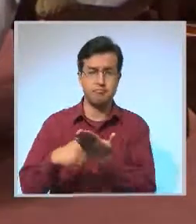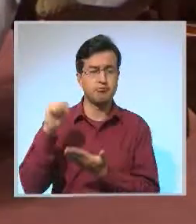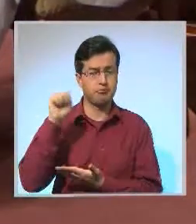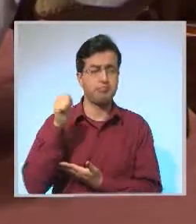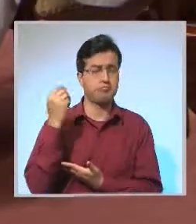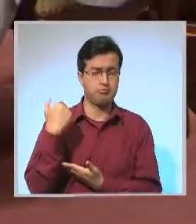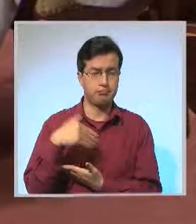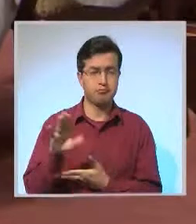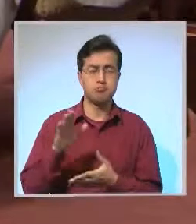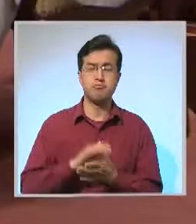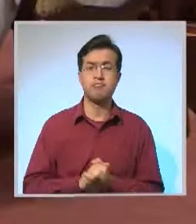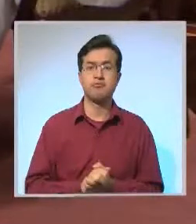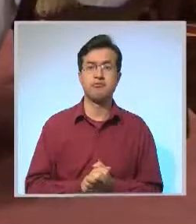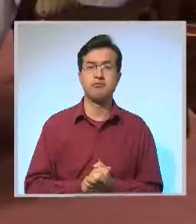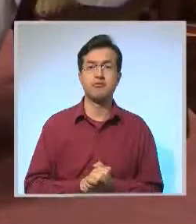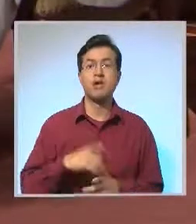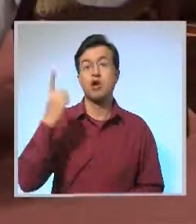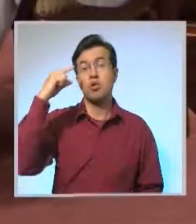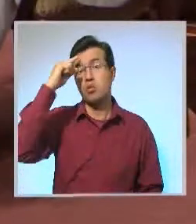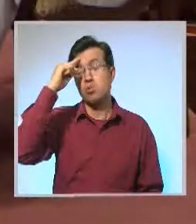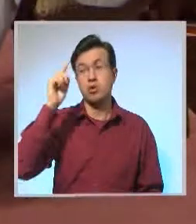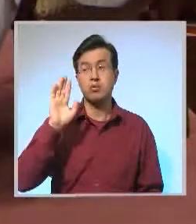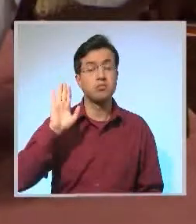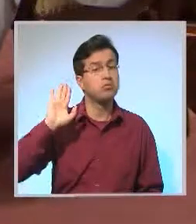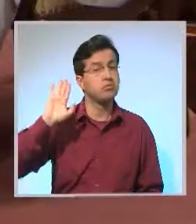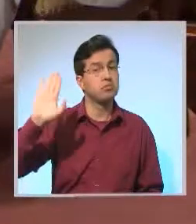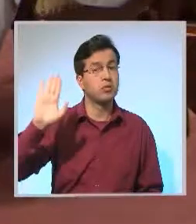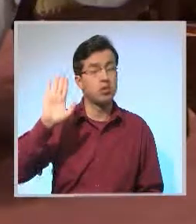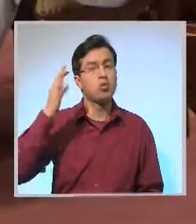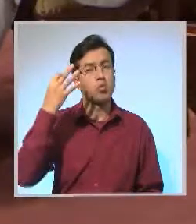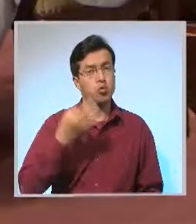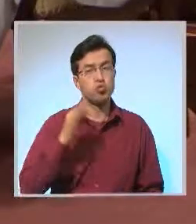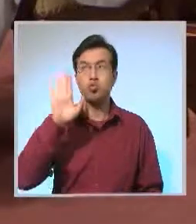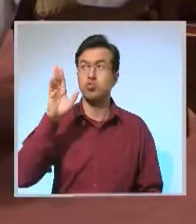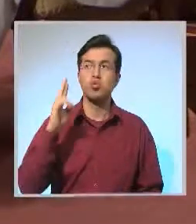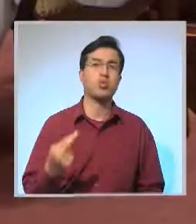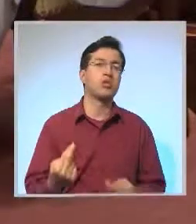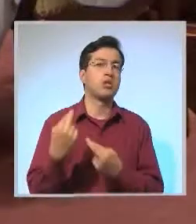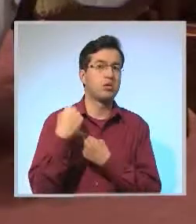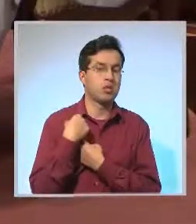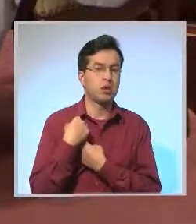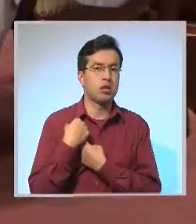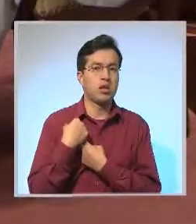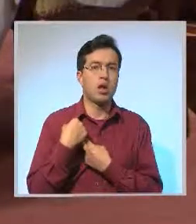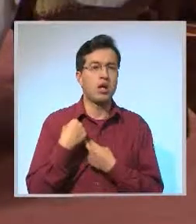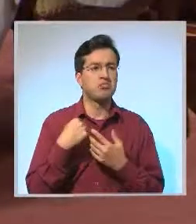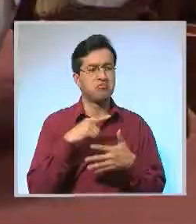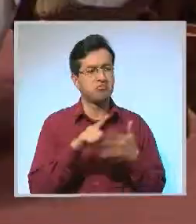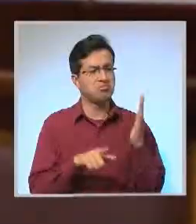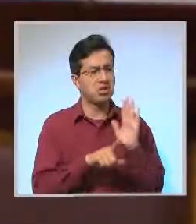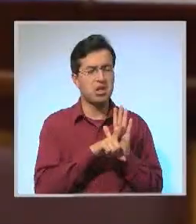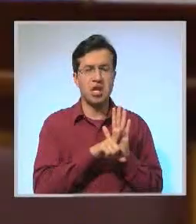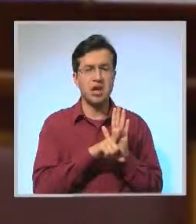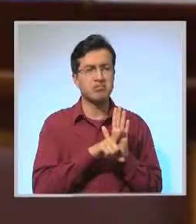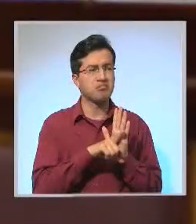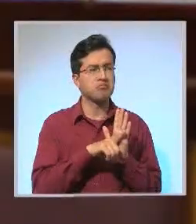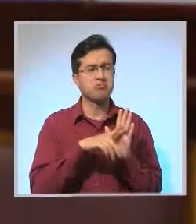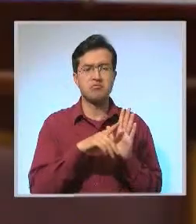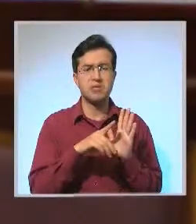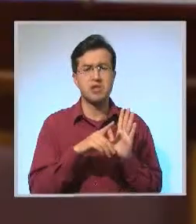mesa el ejecutivo en la atribución que tiene de objetar parcialmente la ley ha